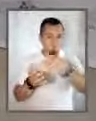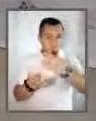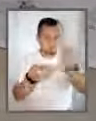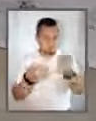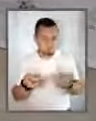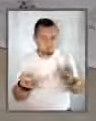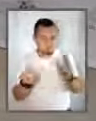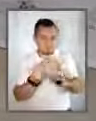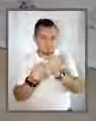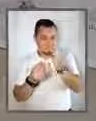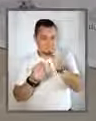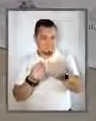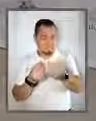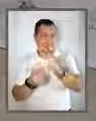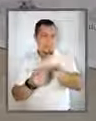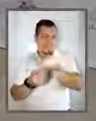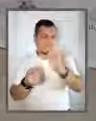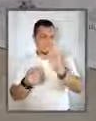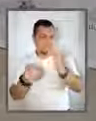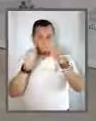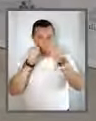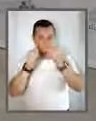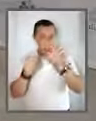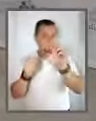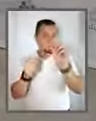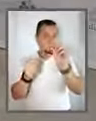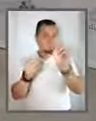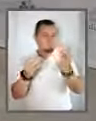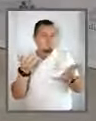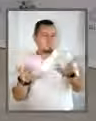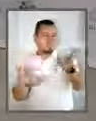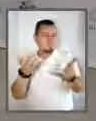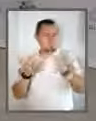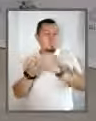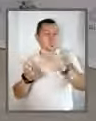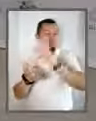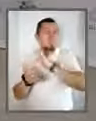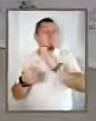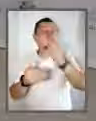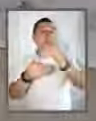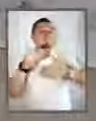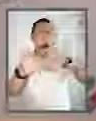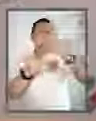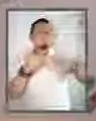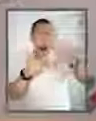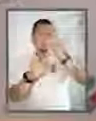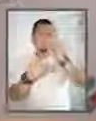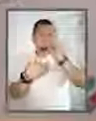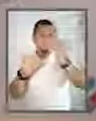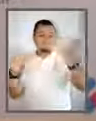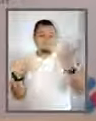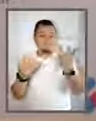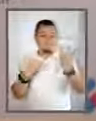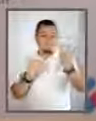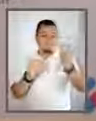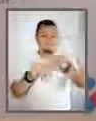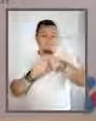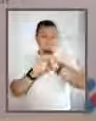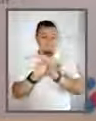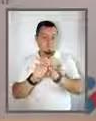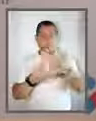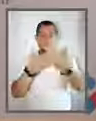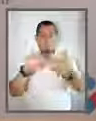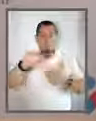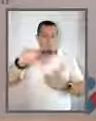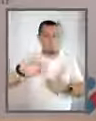pesos. Esto puede ir variando conforme va avanzando la situación de la epidemia. El día de hoy